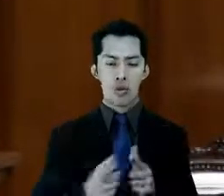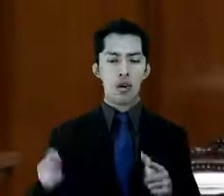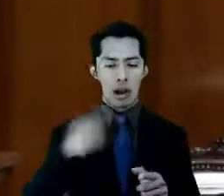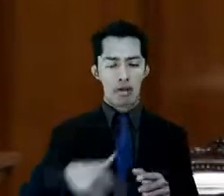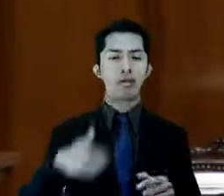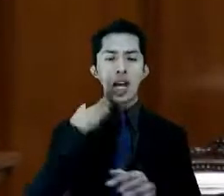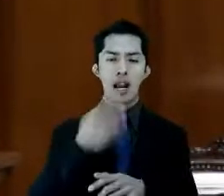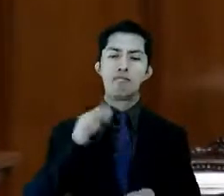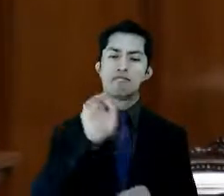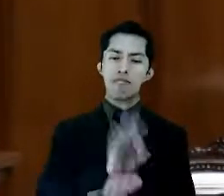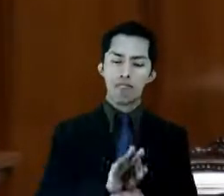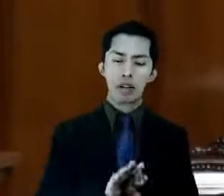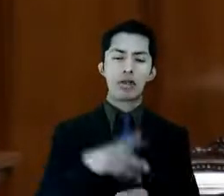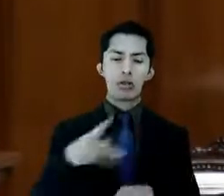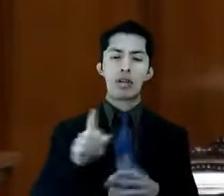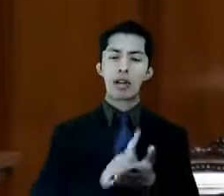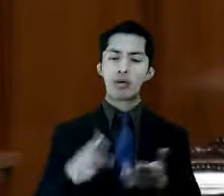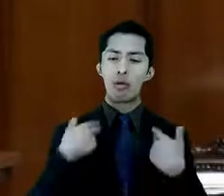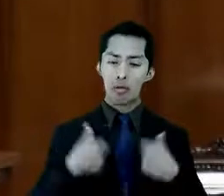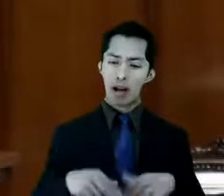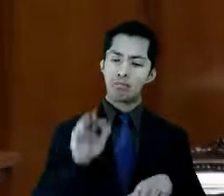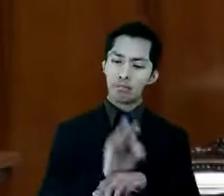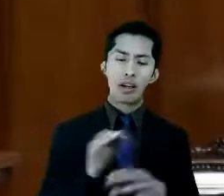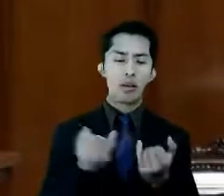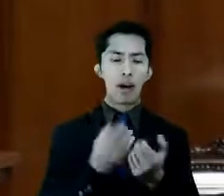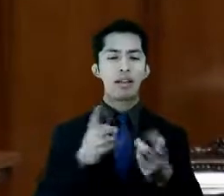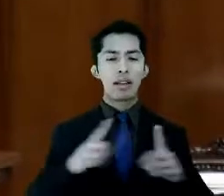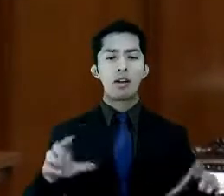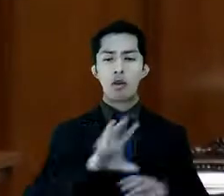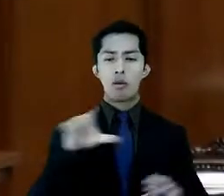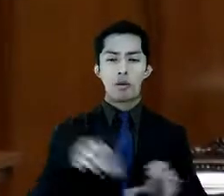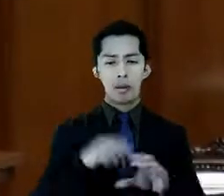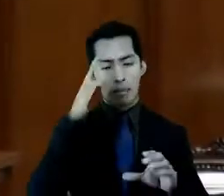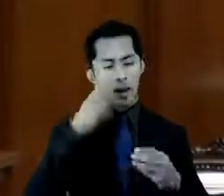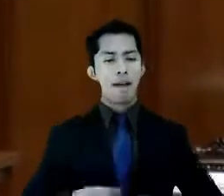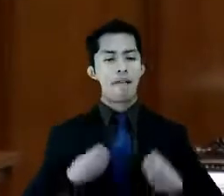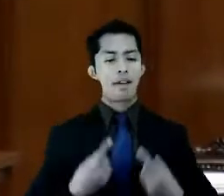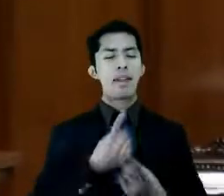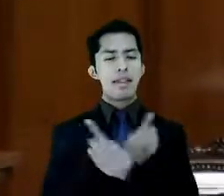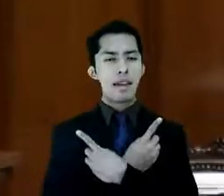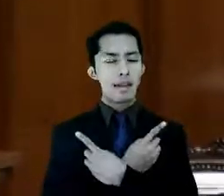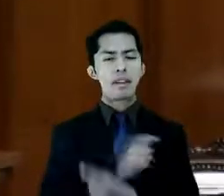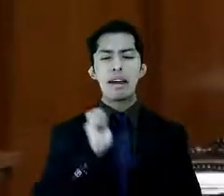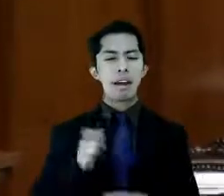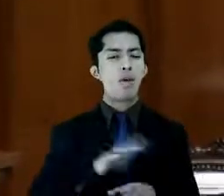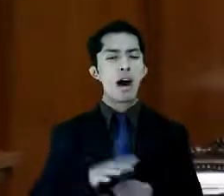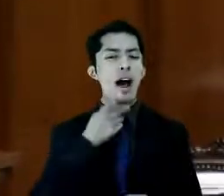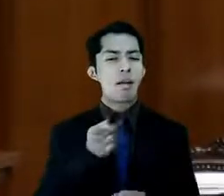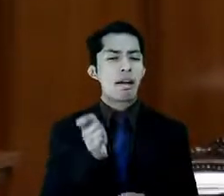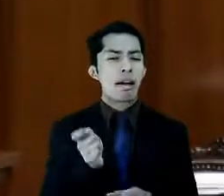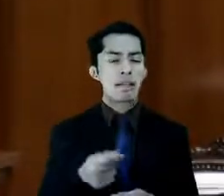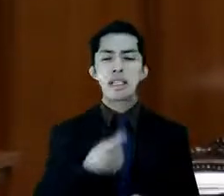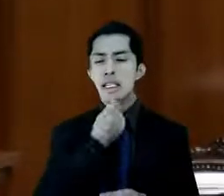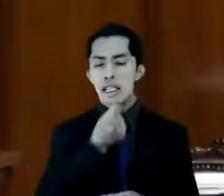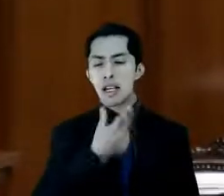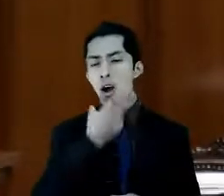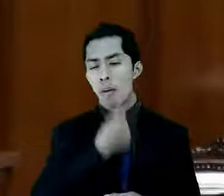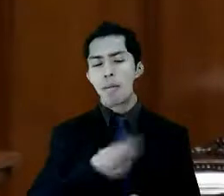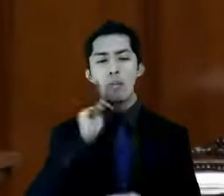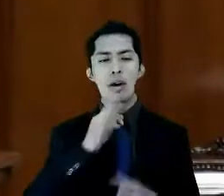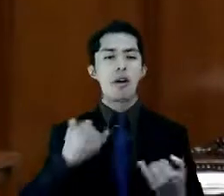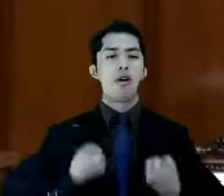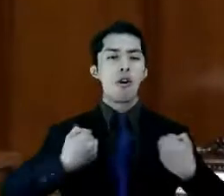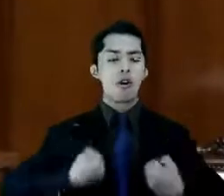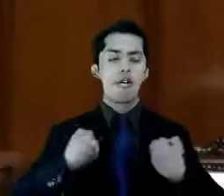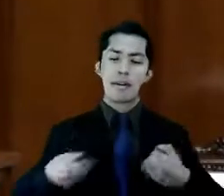protección, garantía de sus derechos y desarrollo integral para una vida digna. Me refiero a las niñas, niños y